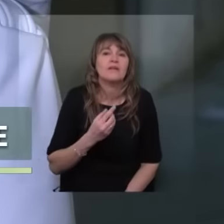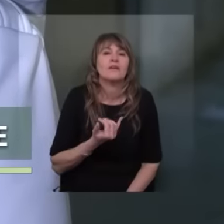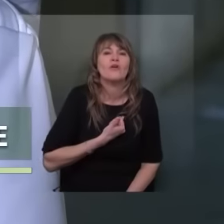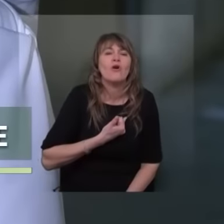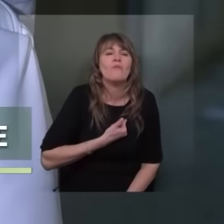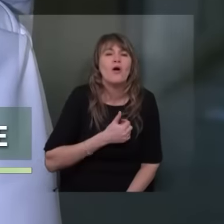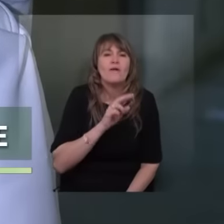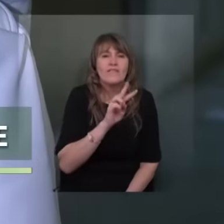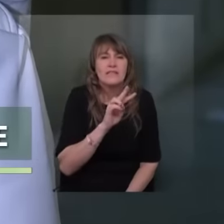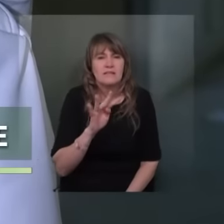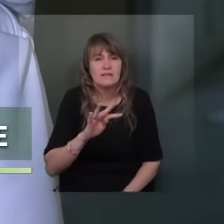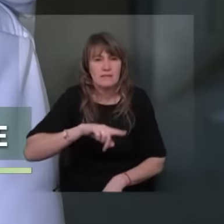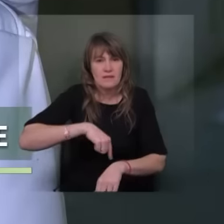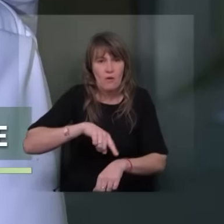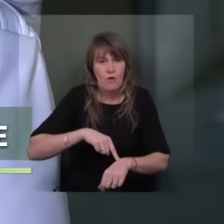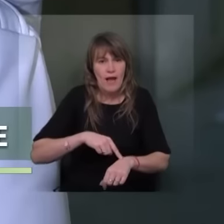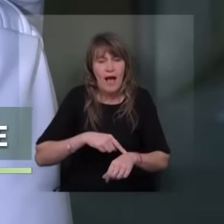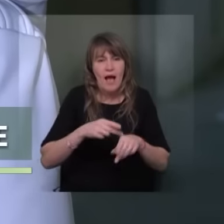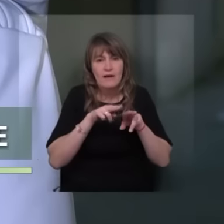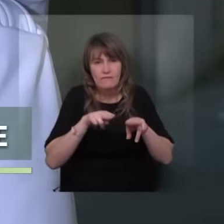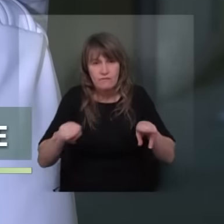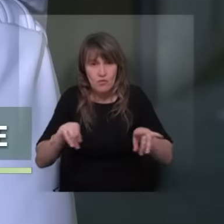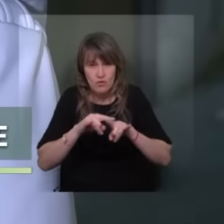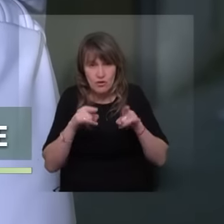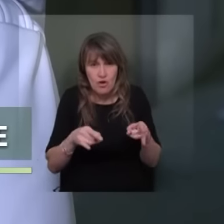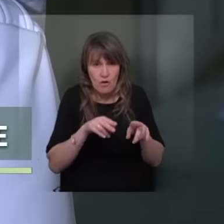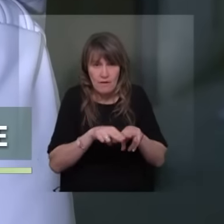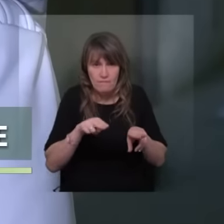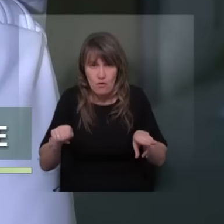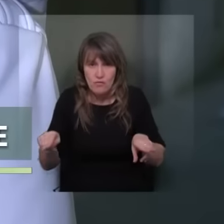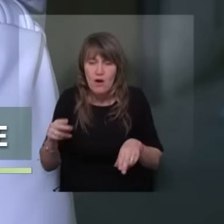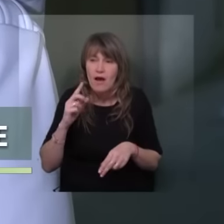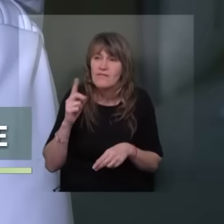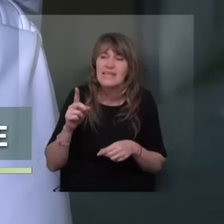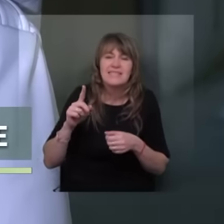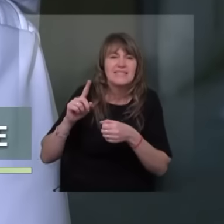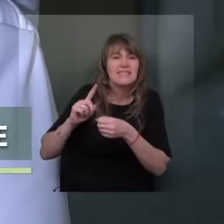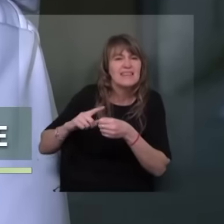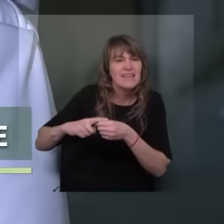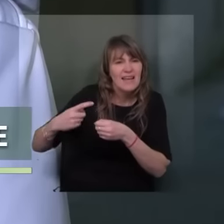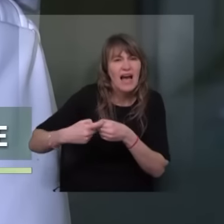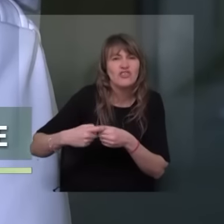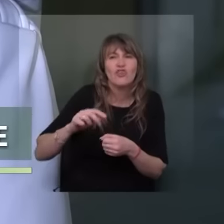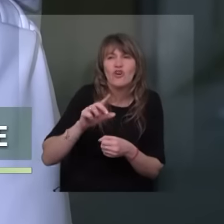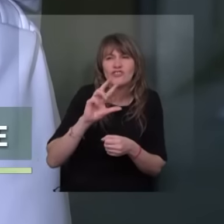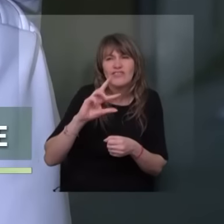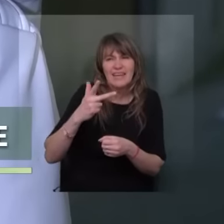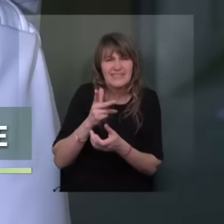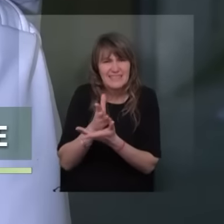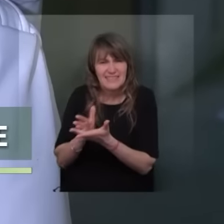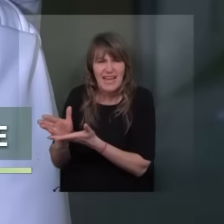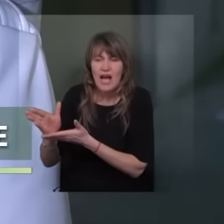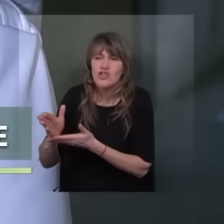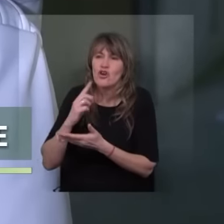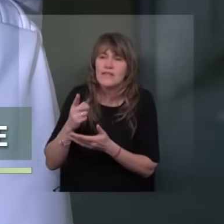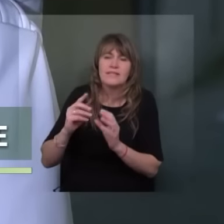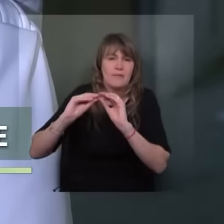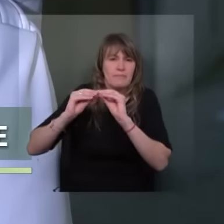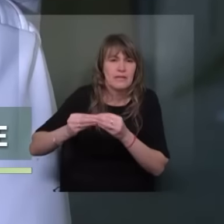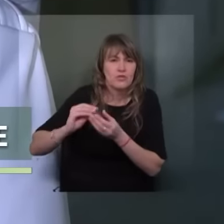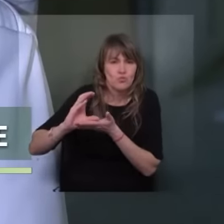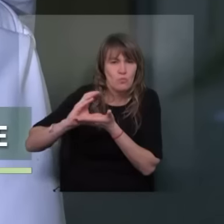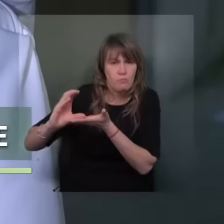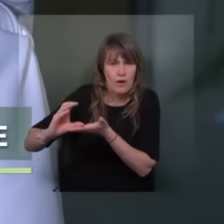24 horas hubo algunos reparos desde el sindicato de tercerizados que mencionaban un recorte de presupuesto Cómo ha